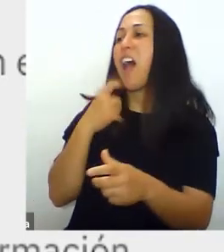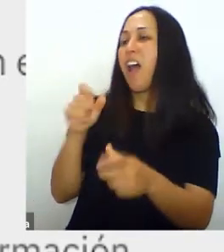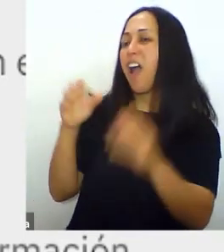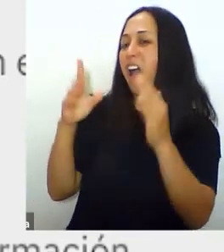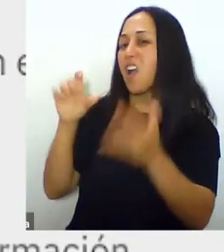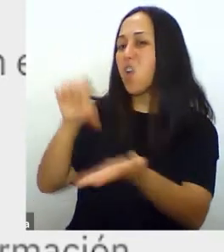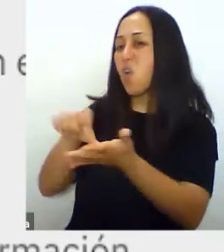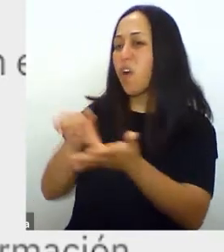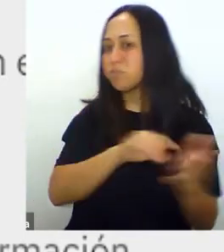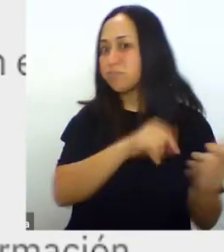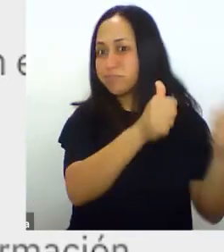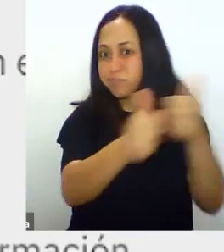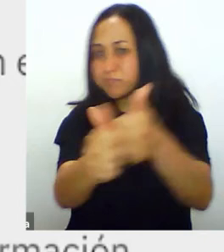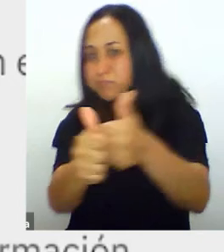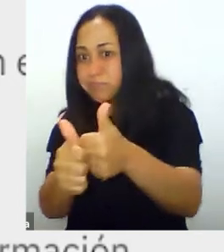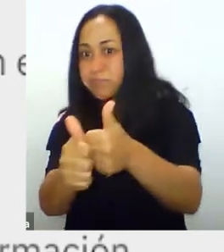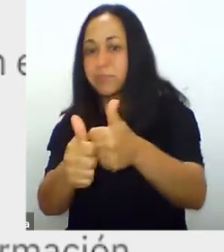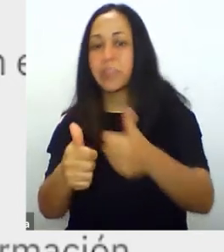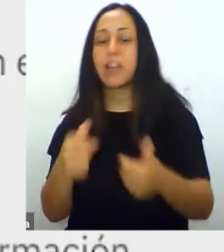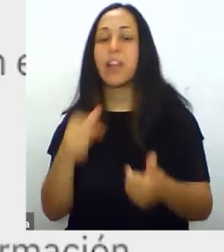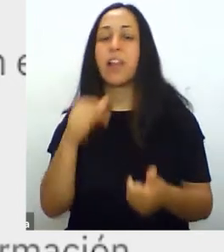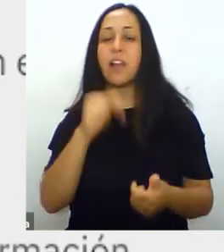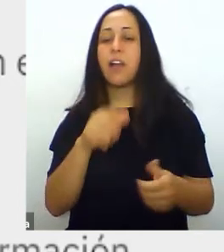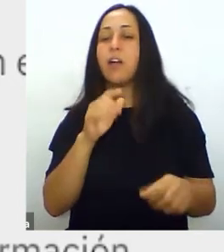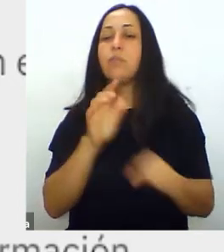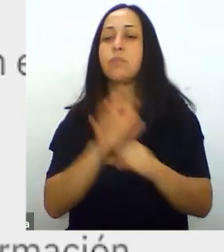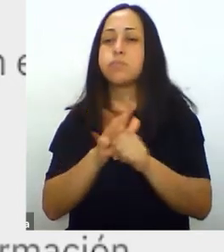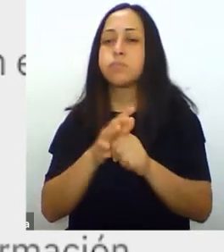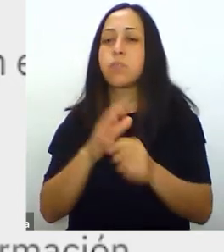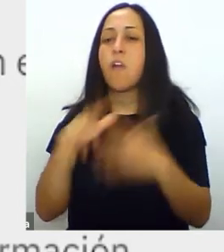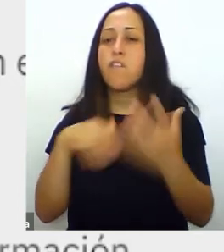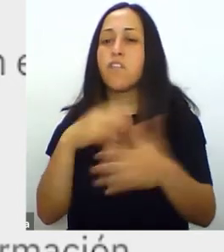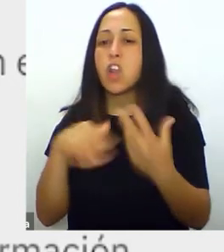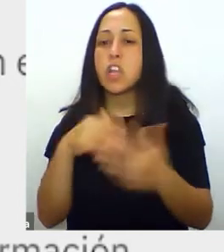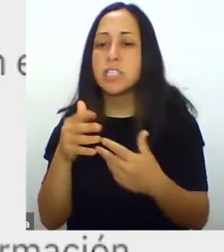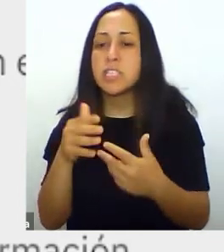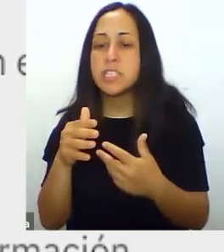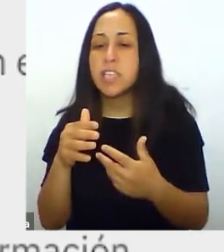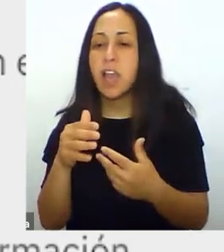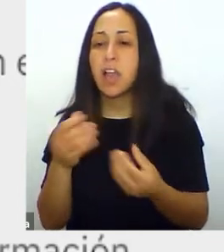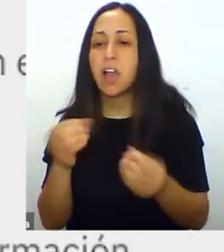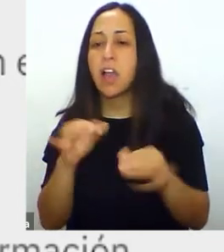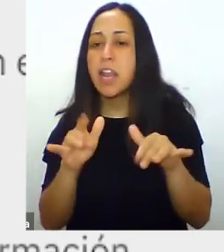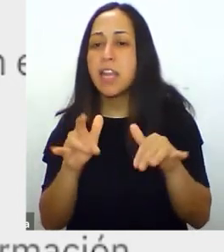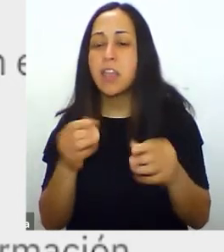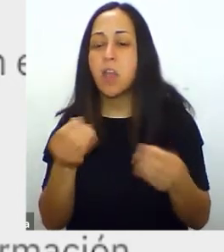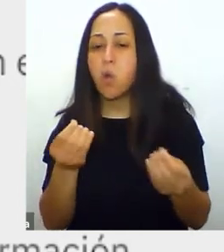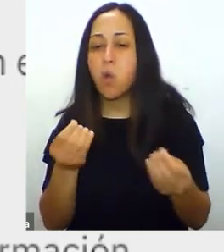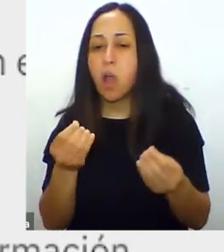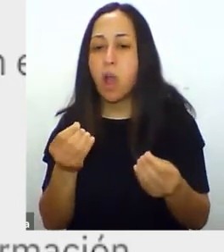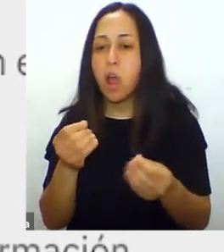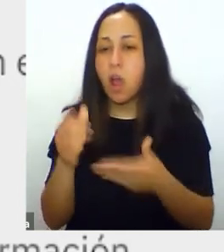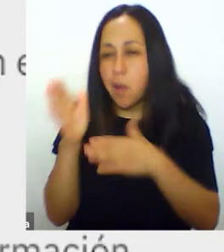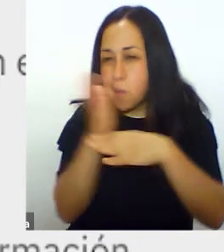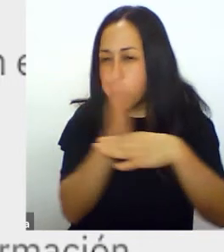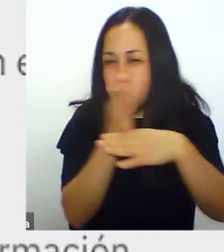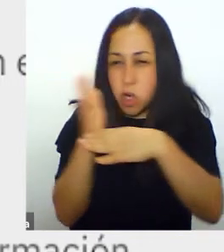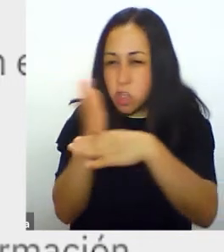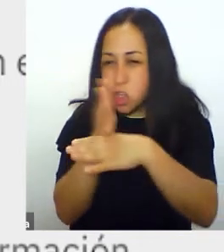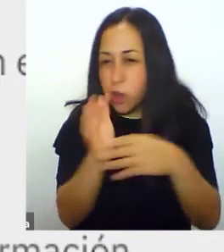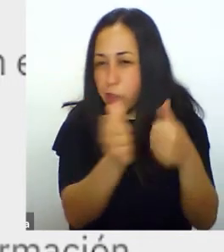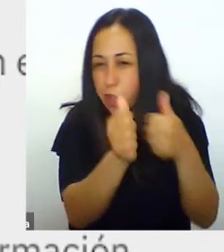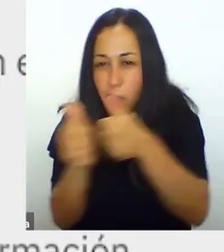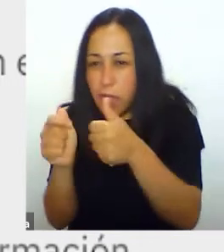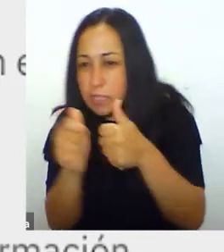podemos hablar de un siguiente tipo de violencia de género en línea, que sería el monitoreo y